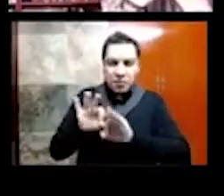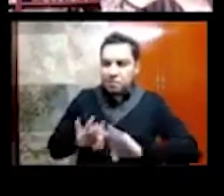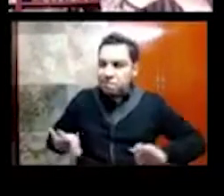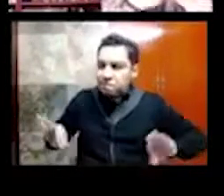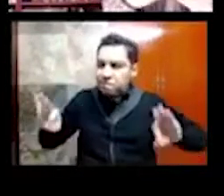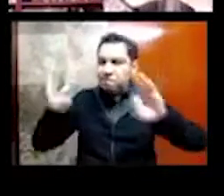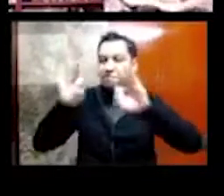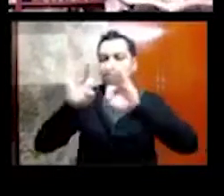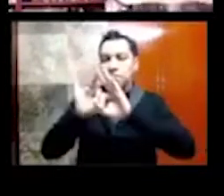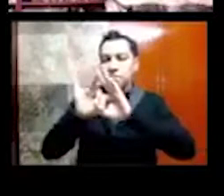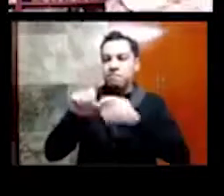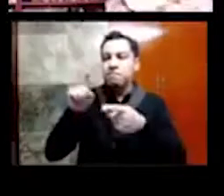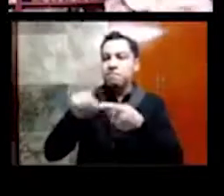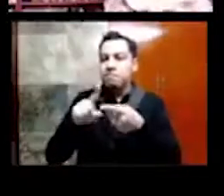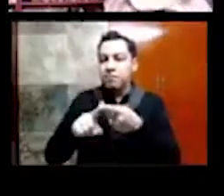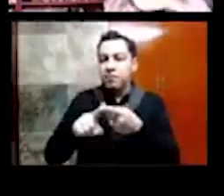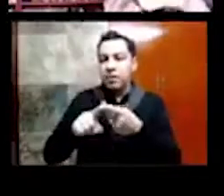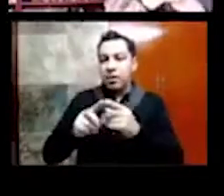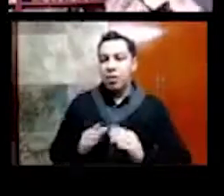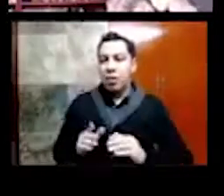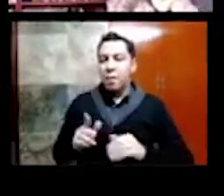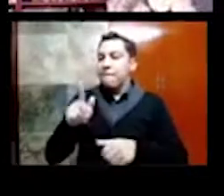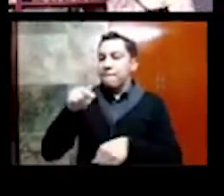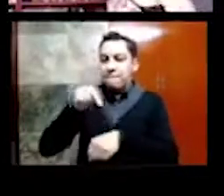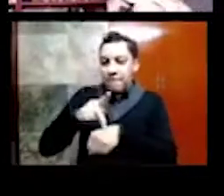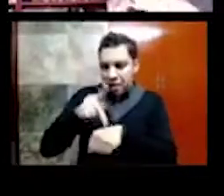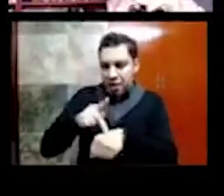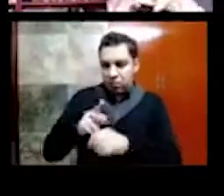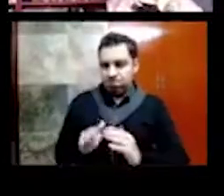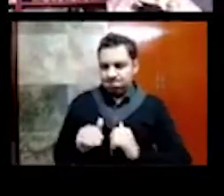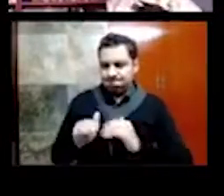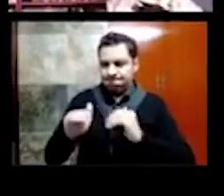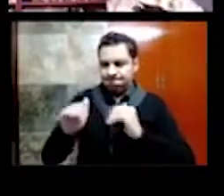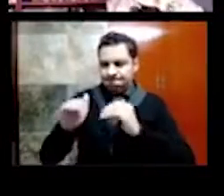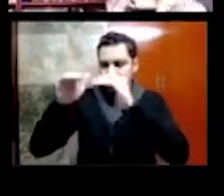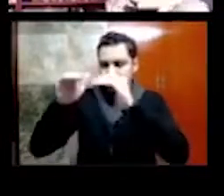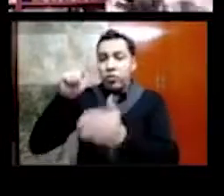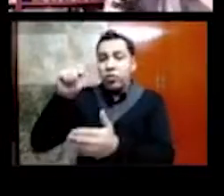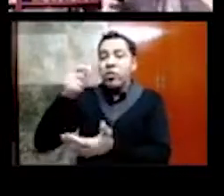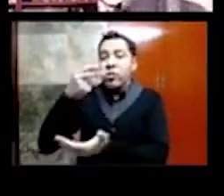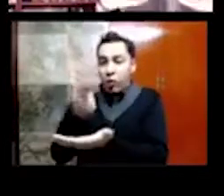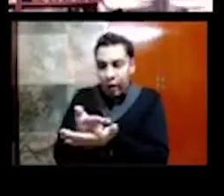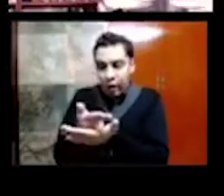sociópeto, digamos, que jugaba Teotihuacán en el clásico hacia el año